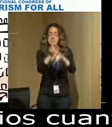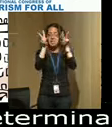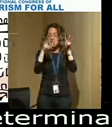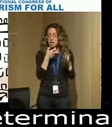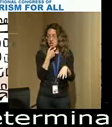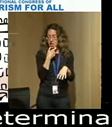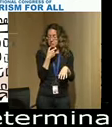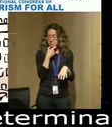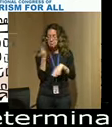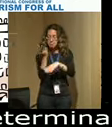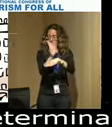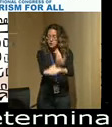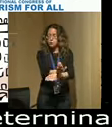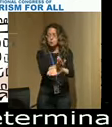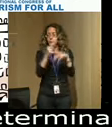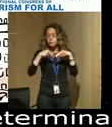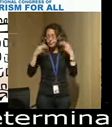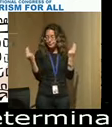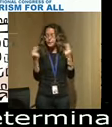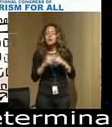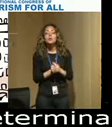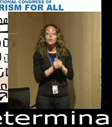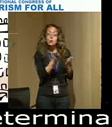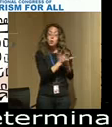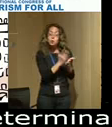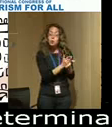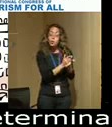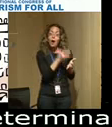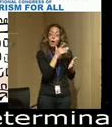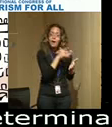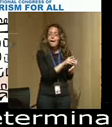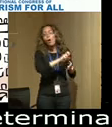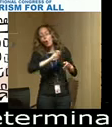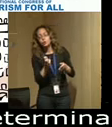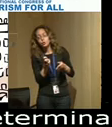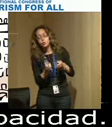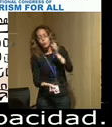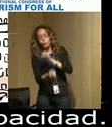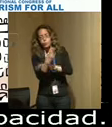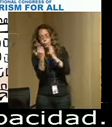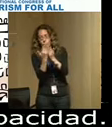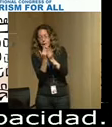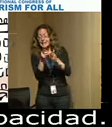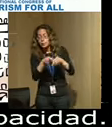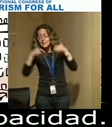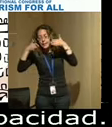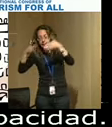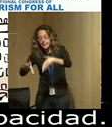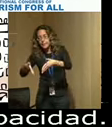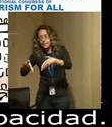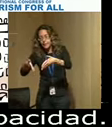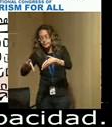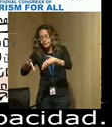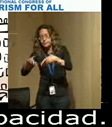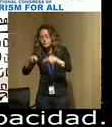y como continuación de ese estudio aparece este. Este estudio se centra en una variable que es el nivel de